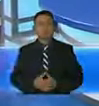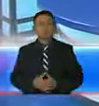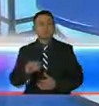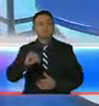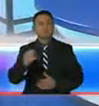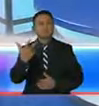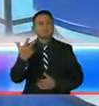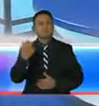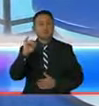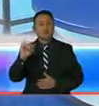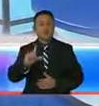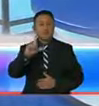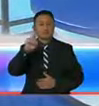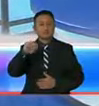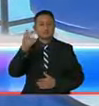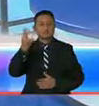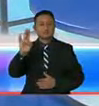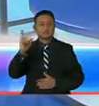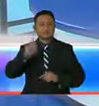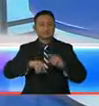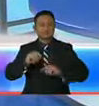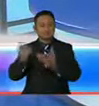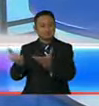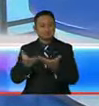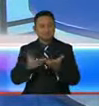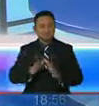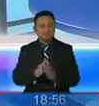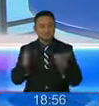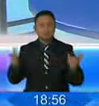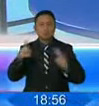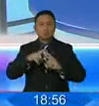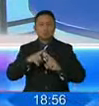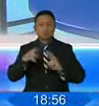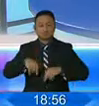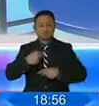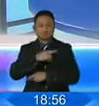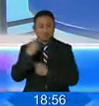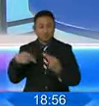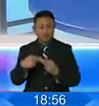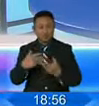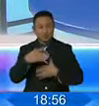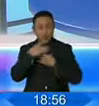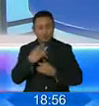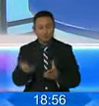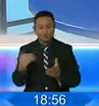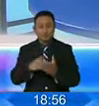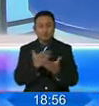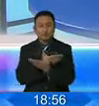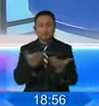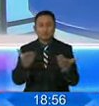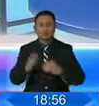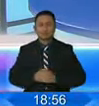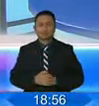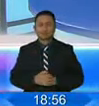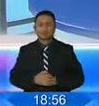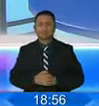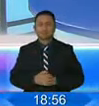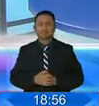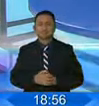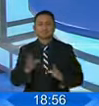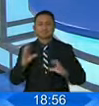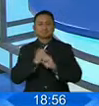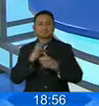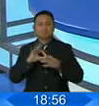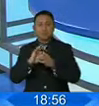Jueves 13 de julio del 2017, amigos, bienvenidos al Comercio TV. Para nosotros un gusto estar nuevamente con ustedes. Buenas noches, María Martín. Buenas noches, María